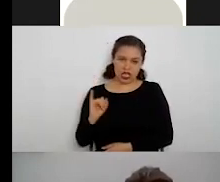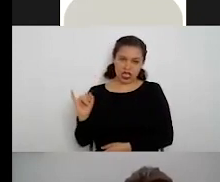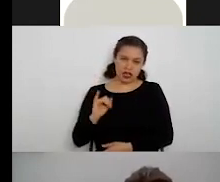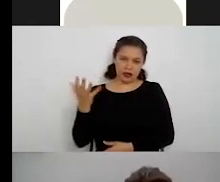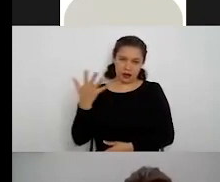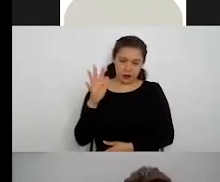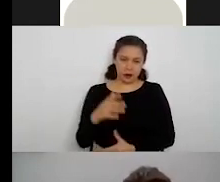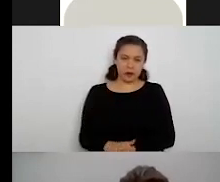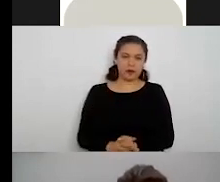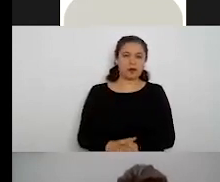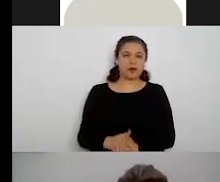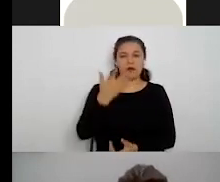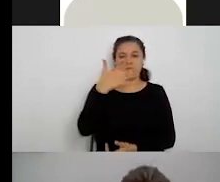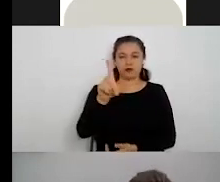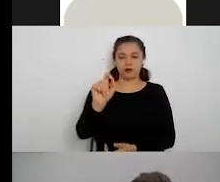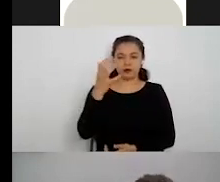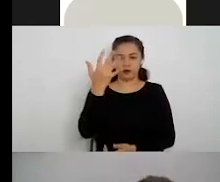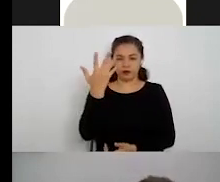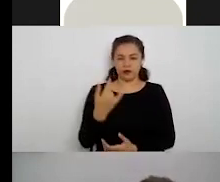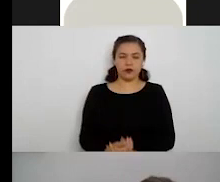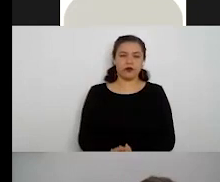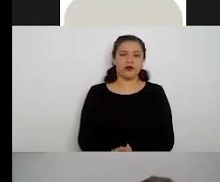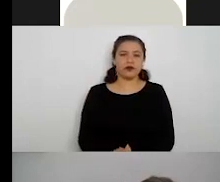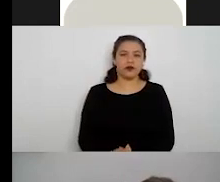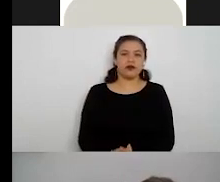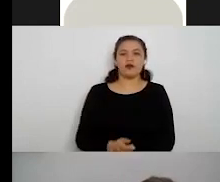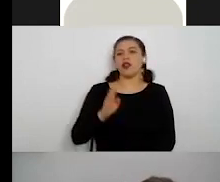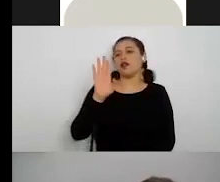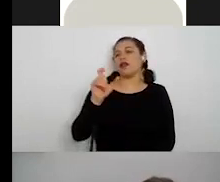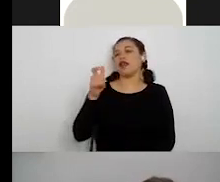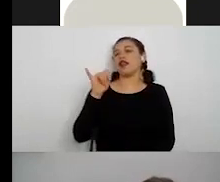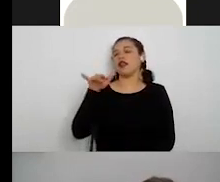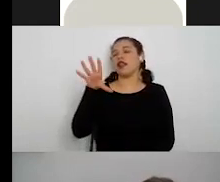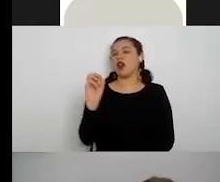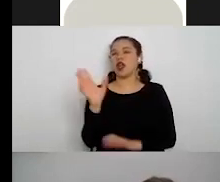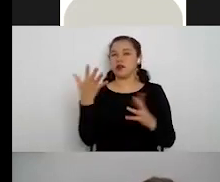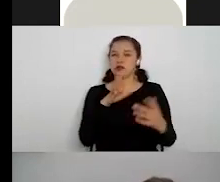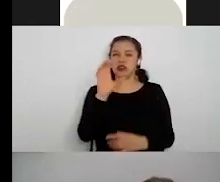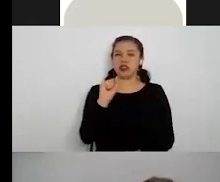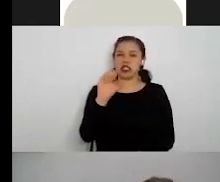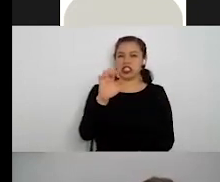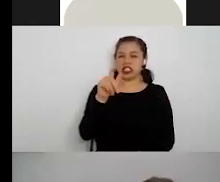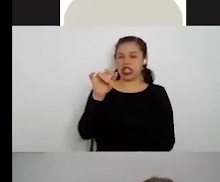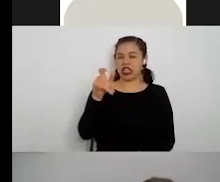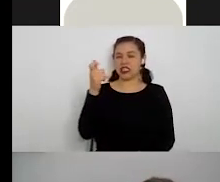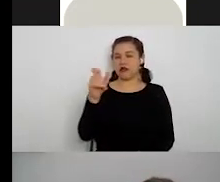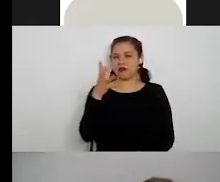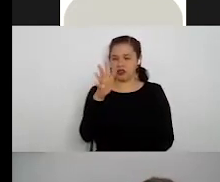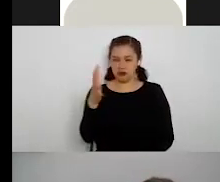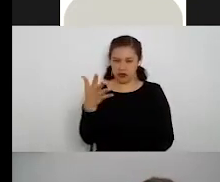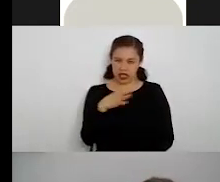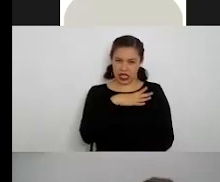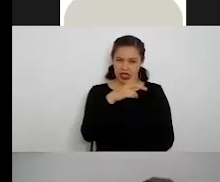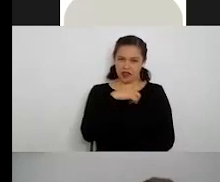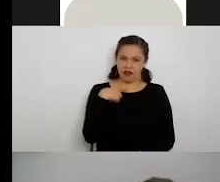tasa de 10.50, que es la tasa a Banjico y por lo tanto pues los CETES más o menos pagan alrededor de eso. Entonces hay que esperar esas tasas